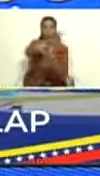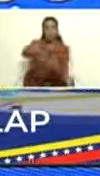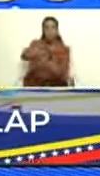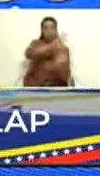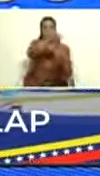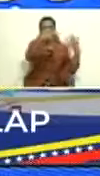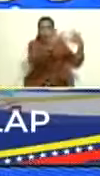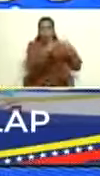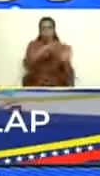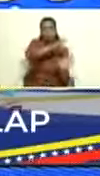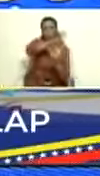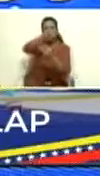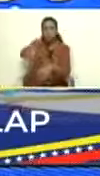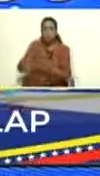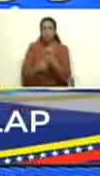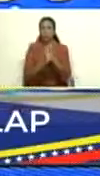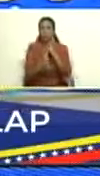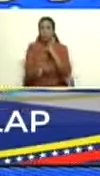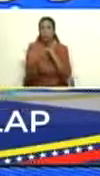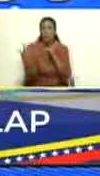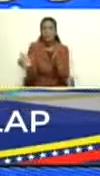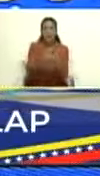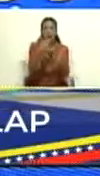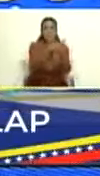Ellos provocaron las colas inducidas.